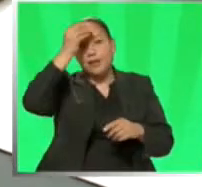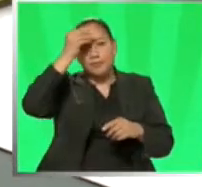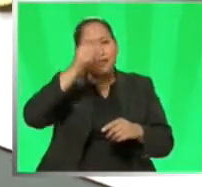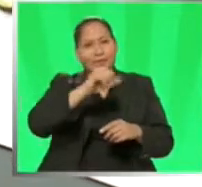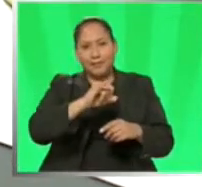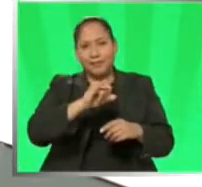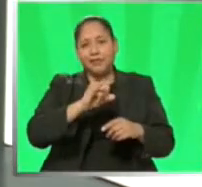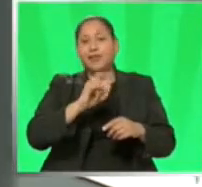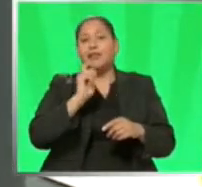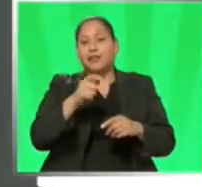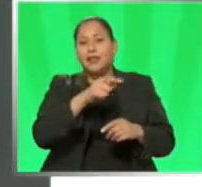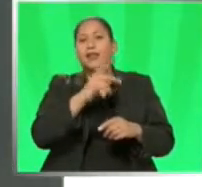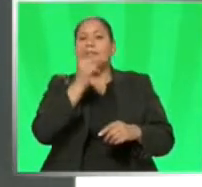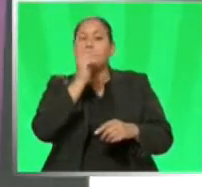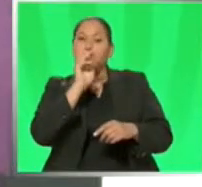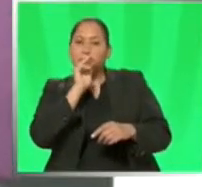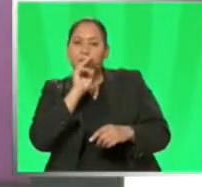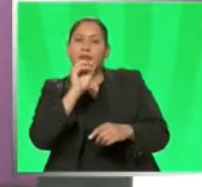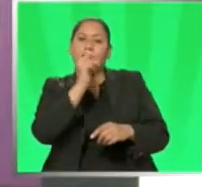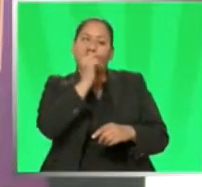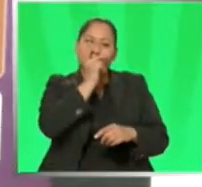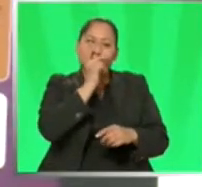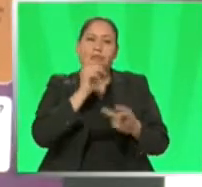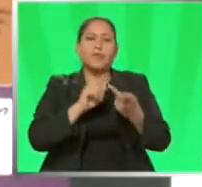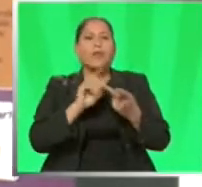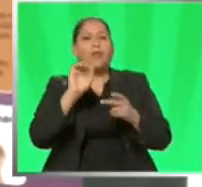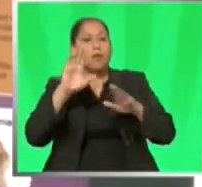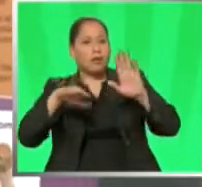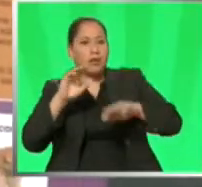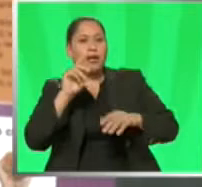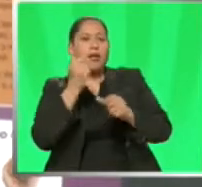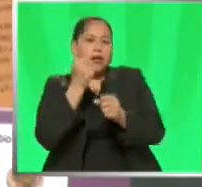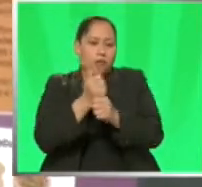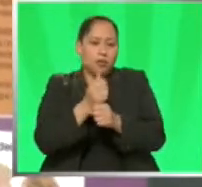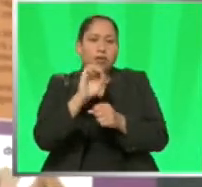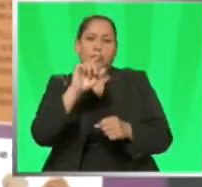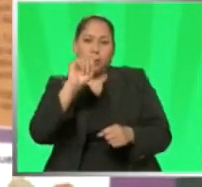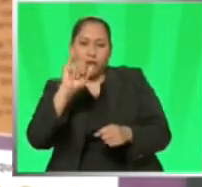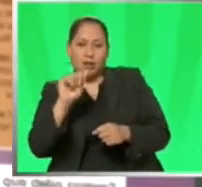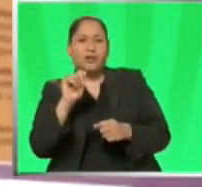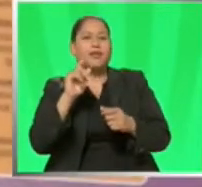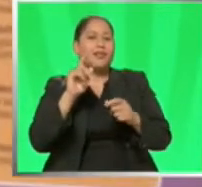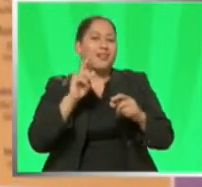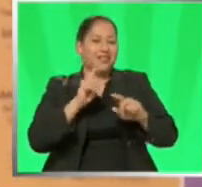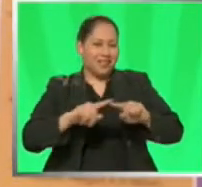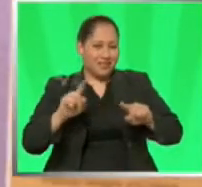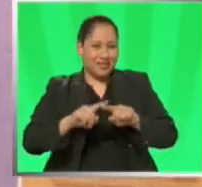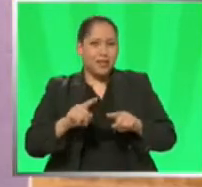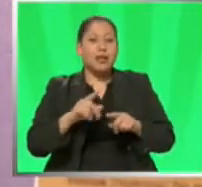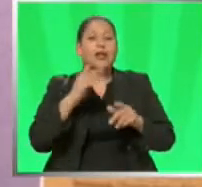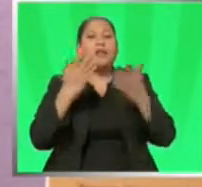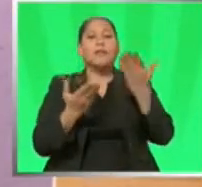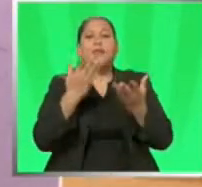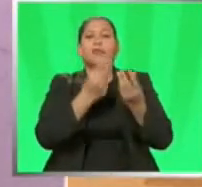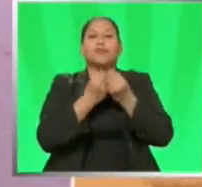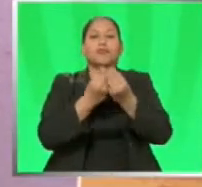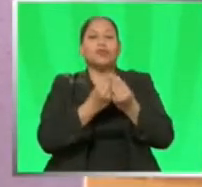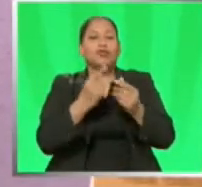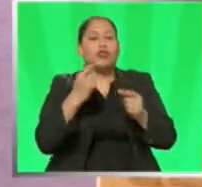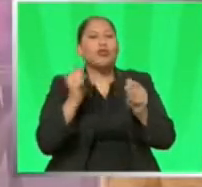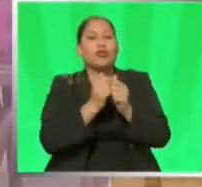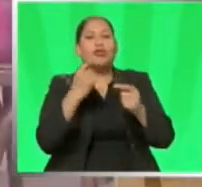que normalmente son la mamá o el papá, en algunos casos la abuelita, la tía, etcétera, ¿no? Depende de con quién se críen.